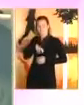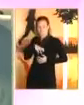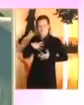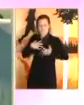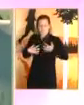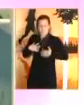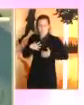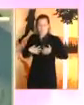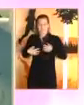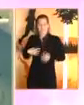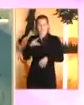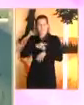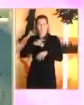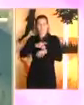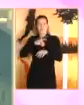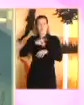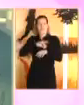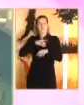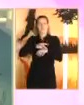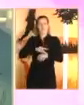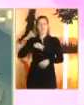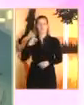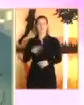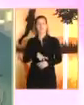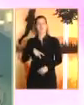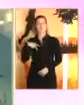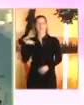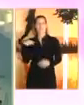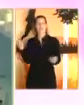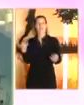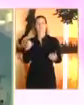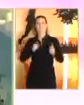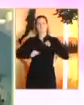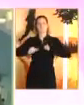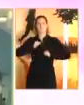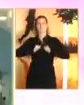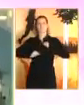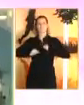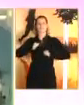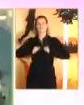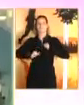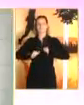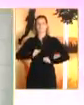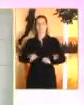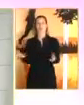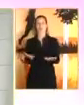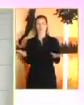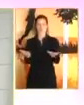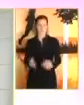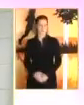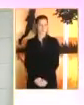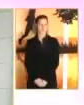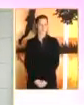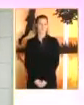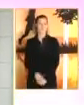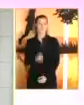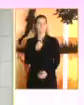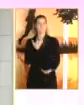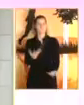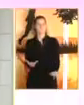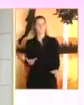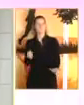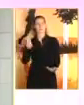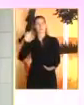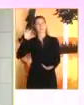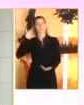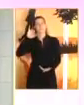malestar general. La forma de tratarla es con cirugía urgente. Bueno, pues eso es lo que es